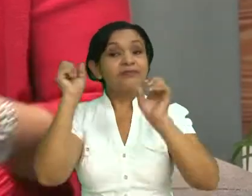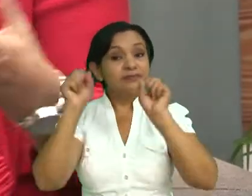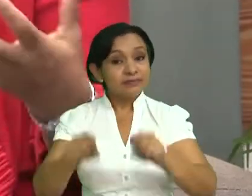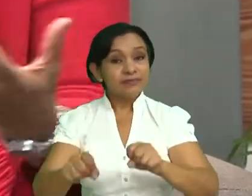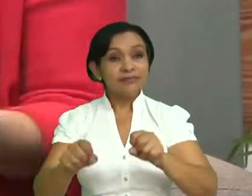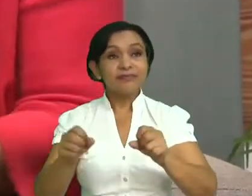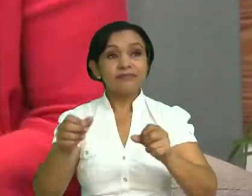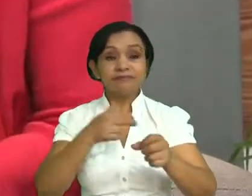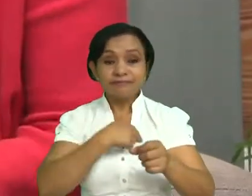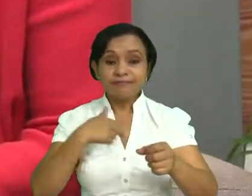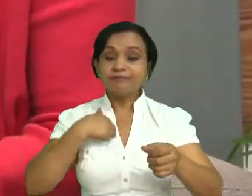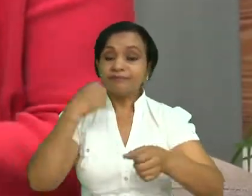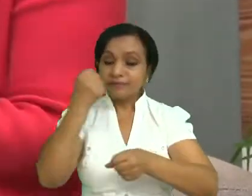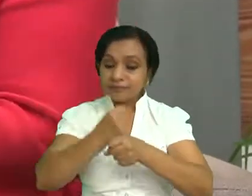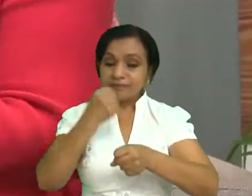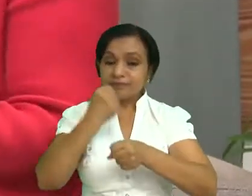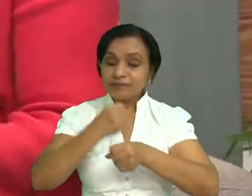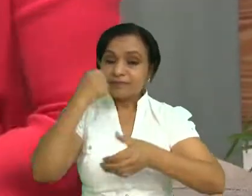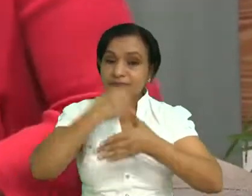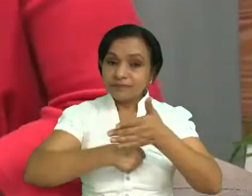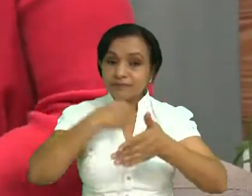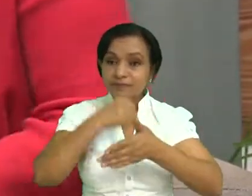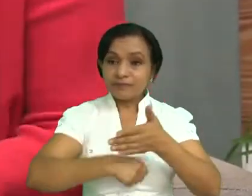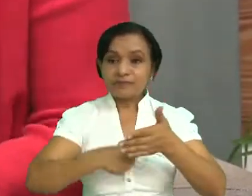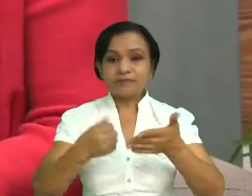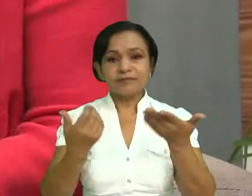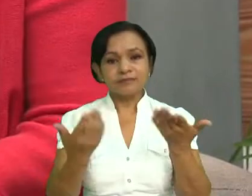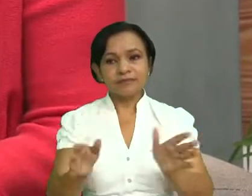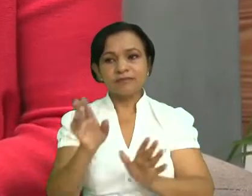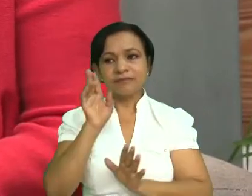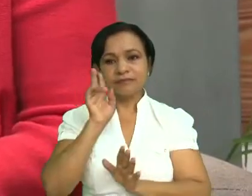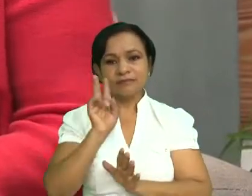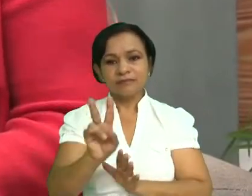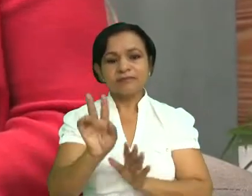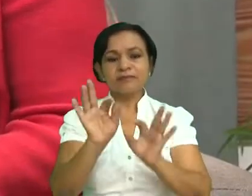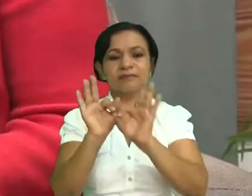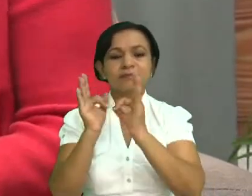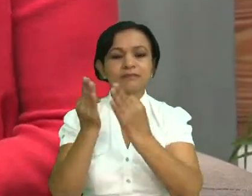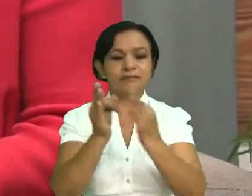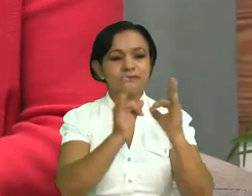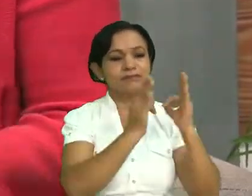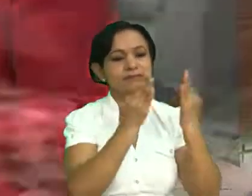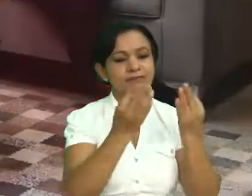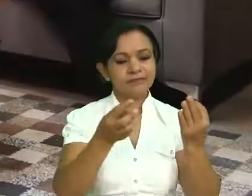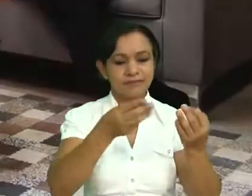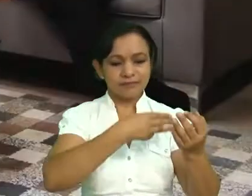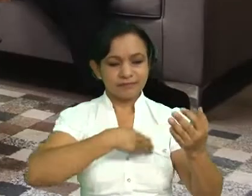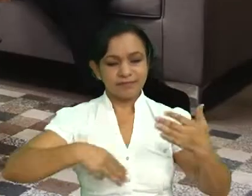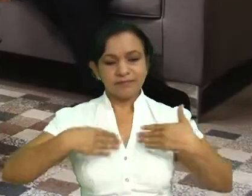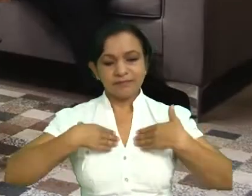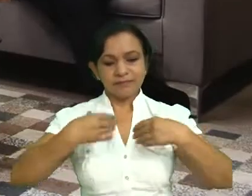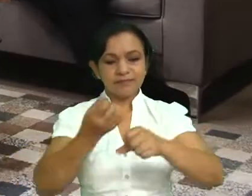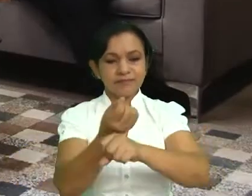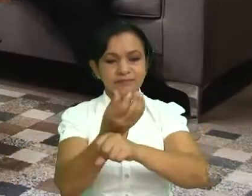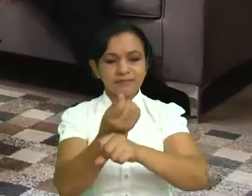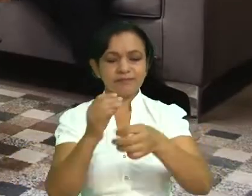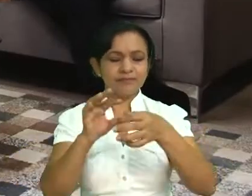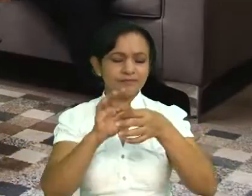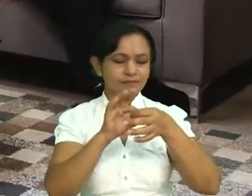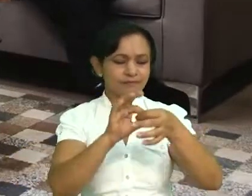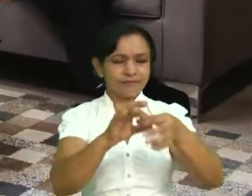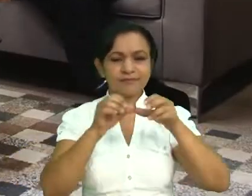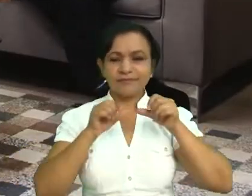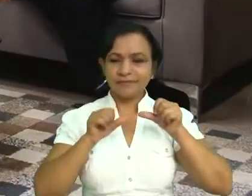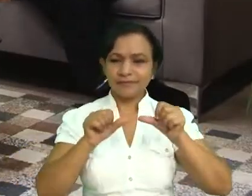estamos haciendo todo un esfuerzo, pero realmente nosotros nos vemos ya somos una familia. Ya ese trabajo es continuo,